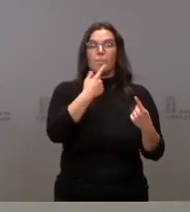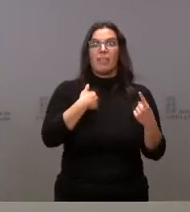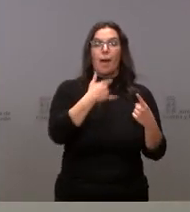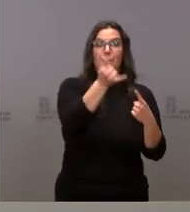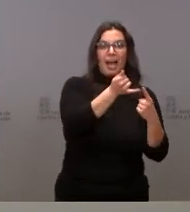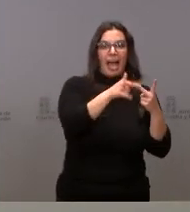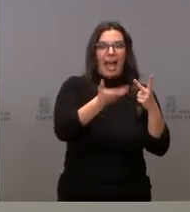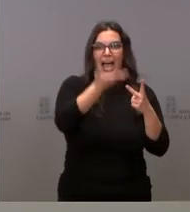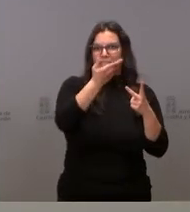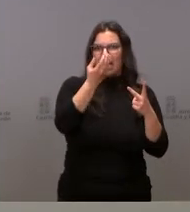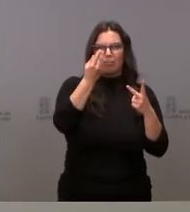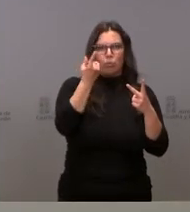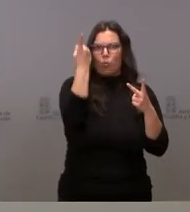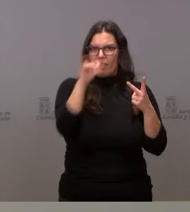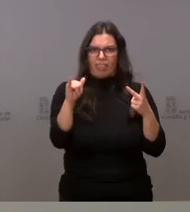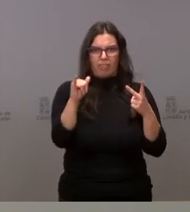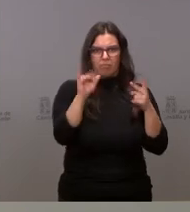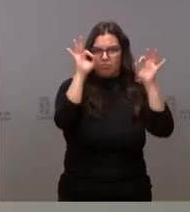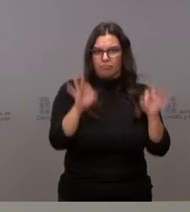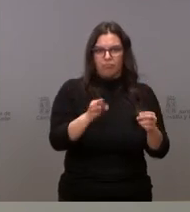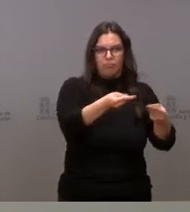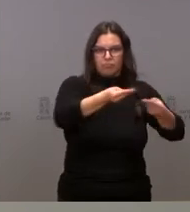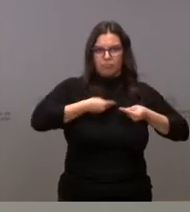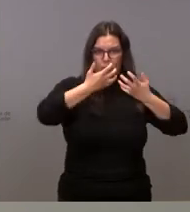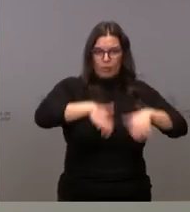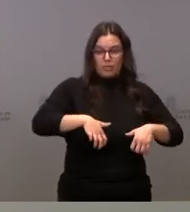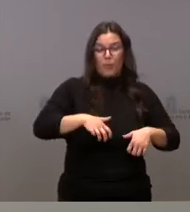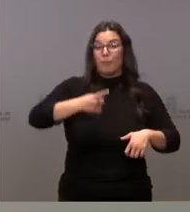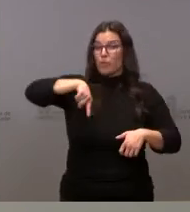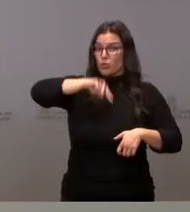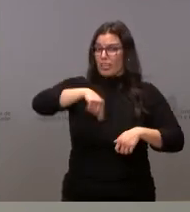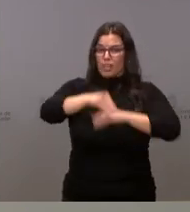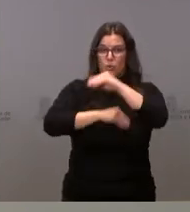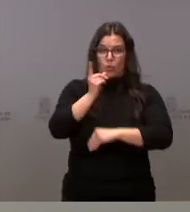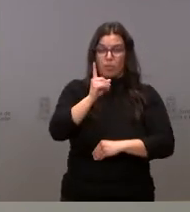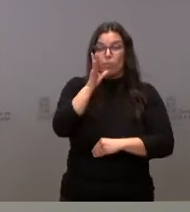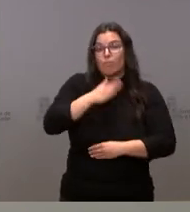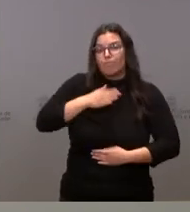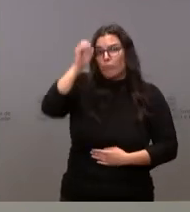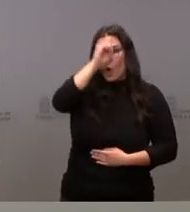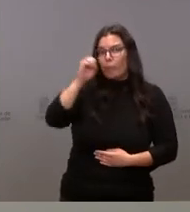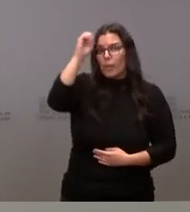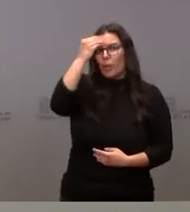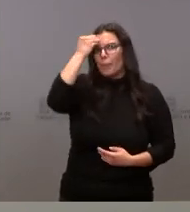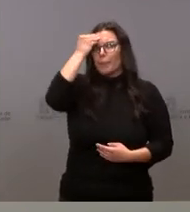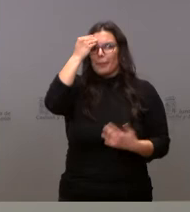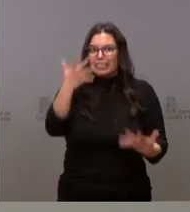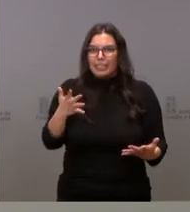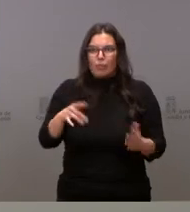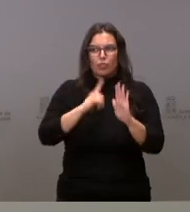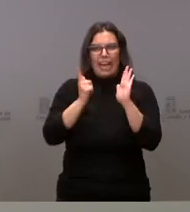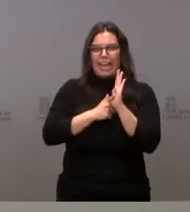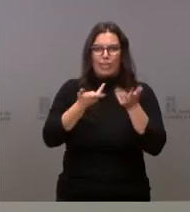realmente esto en este momento nosotros no lo estamos llevando afecto porque según nuestro criterio no tiene una cobertura legal suficiente